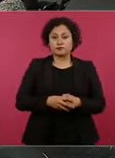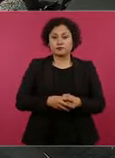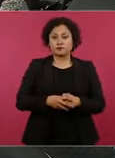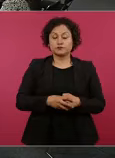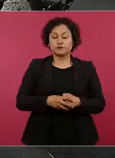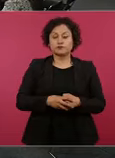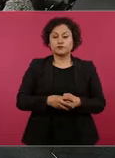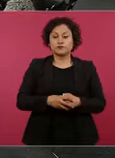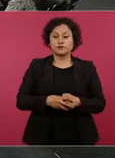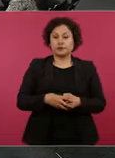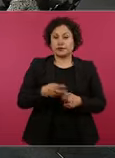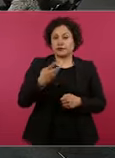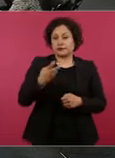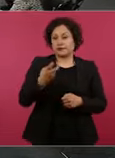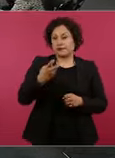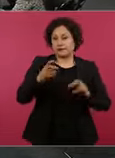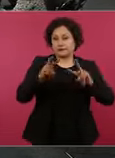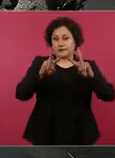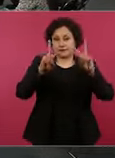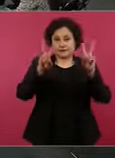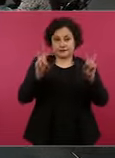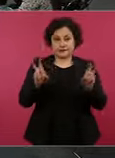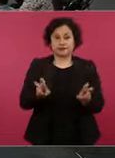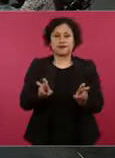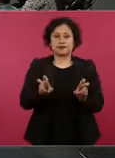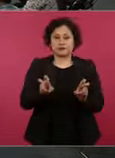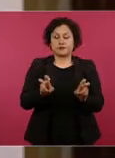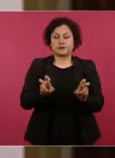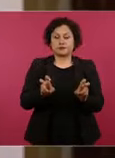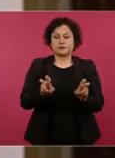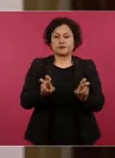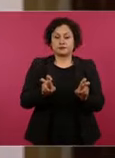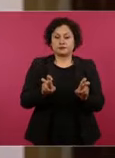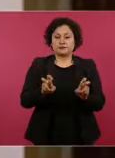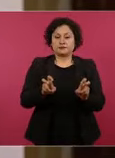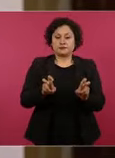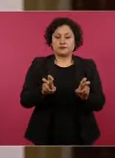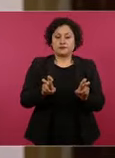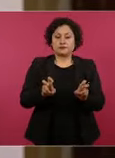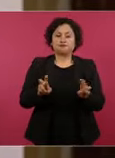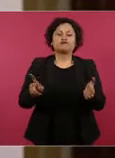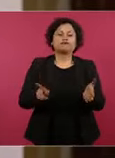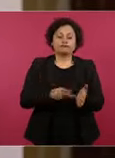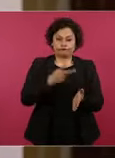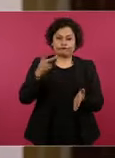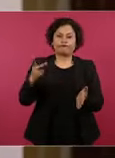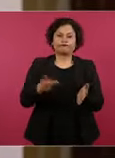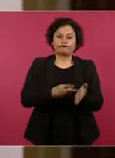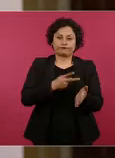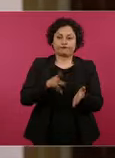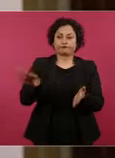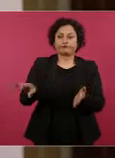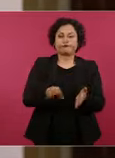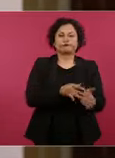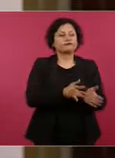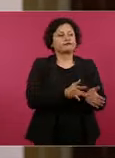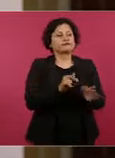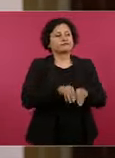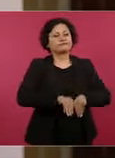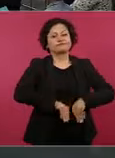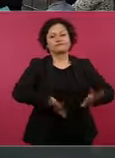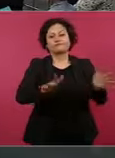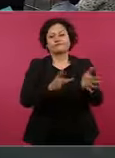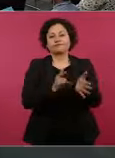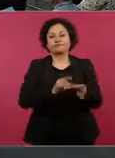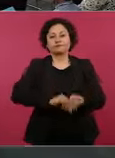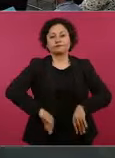un tema que ha sido bastante, bastante publicitado. ¿Se